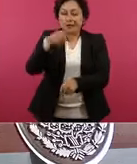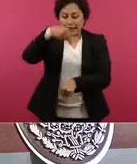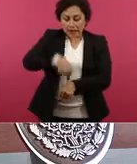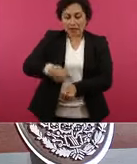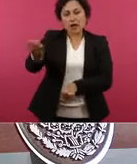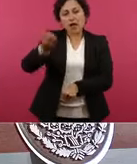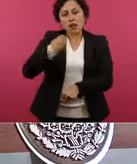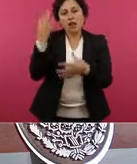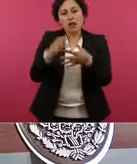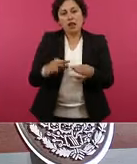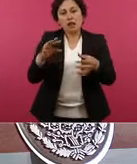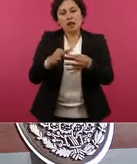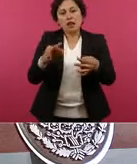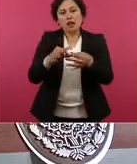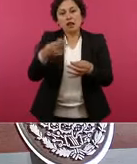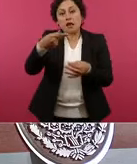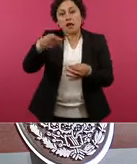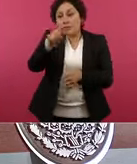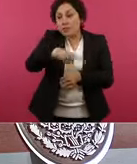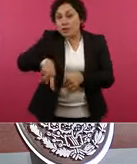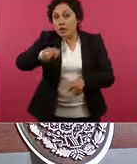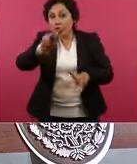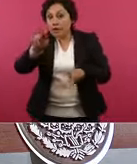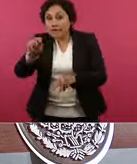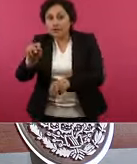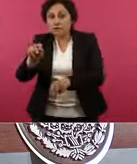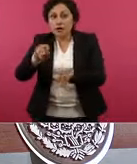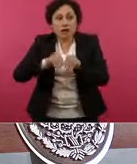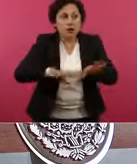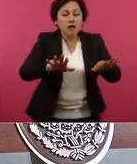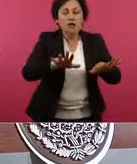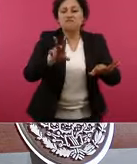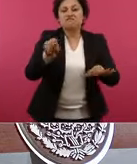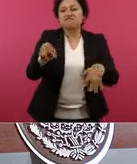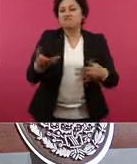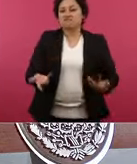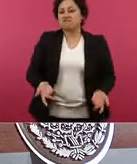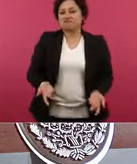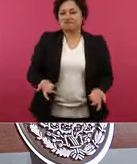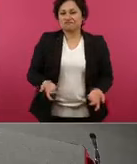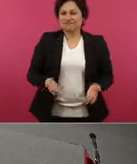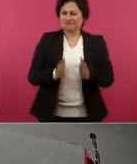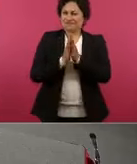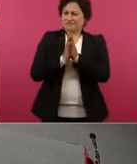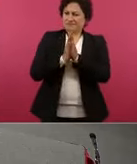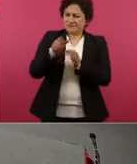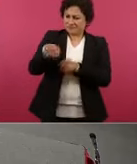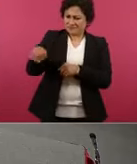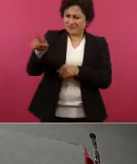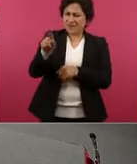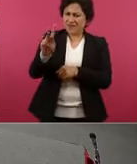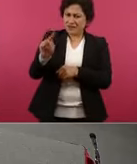¿Qué les costaría en los noticieros de televisión hacer lo que voy a hacer yo